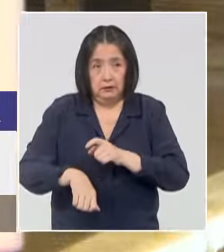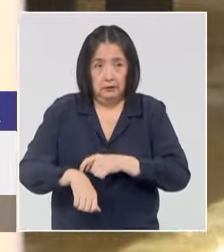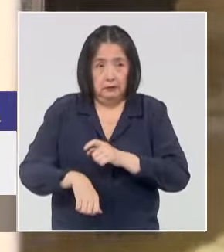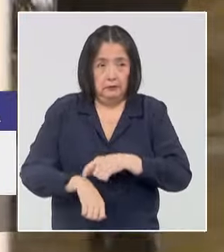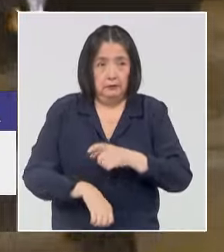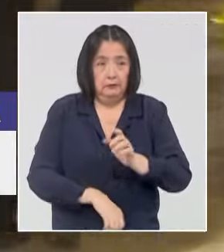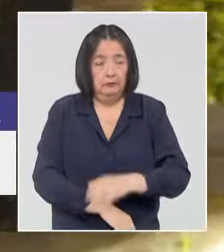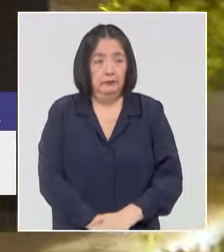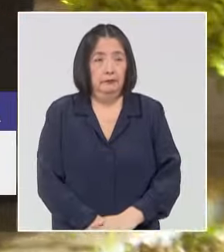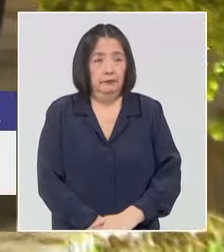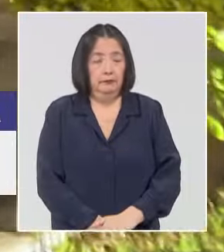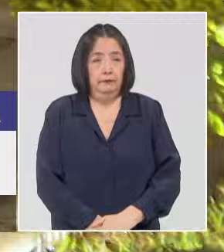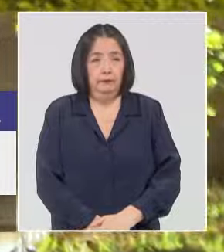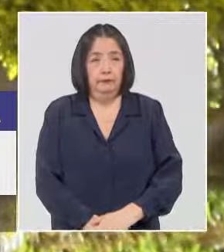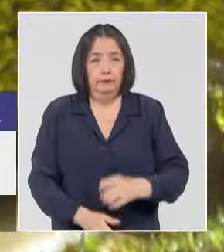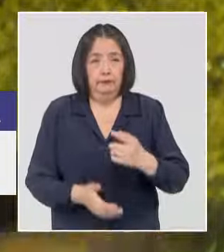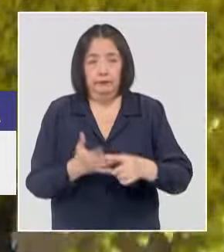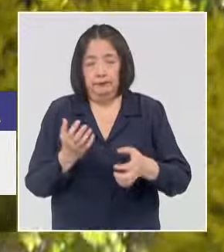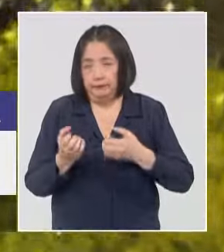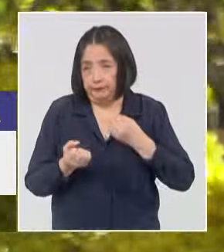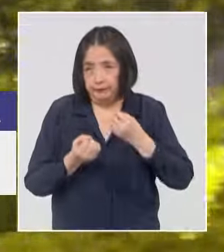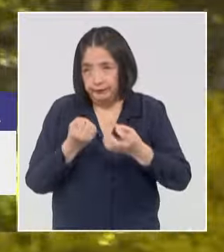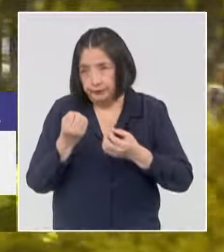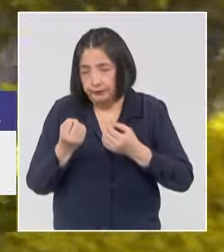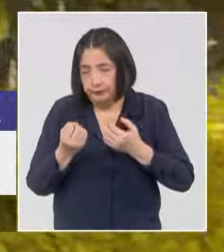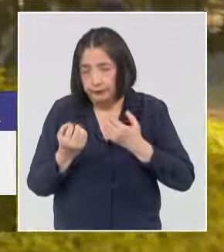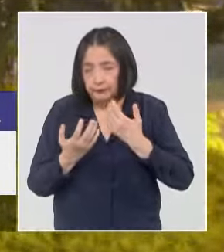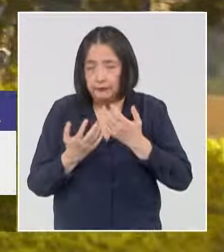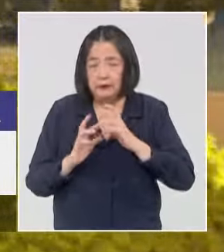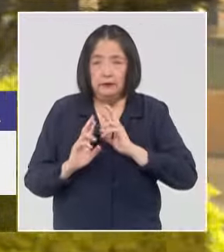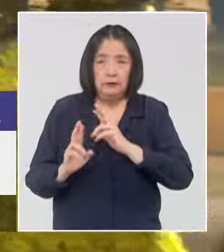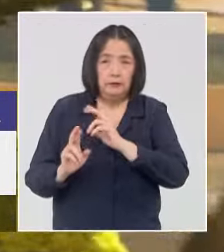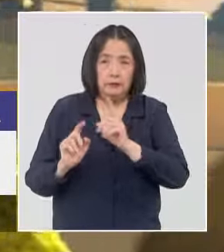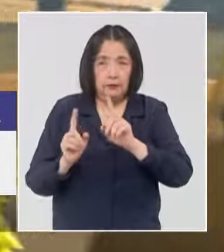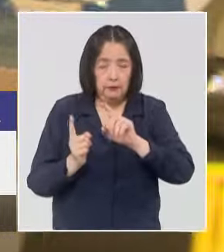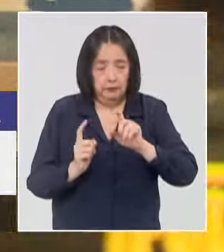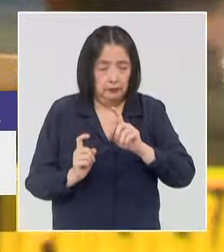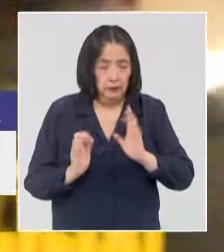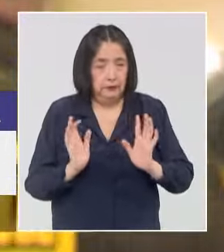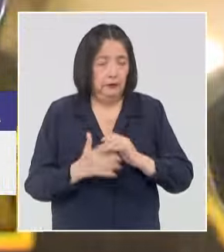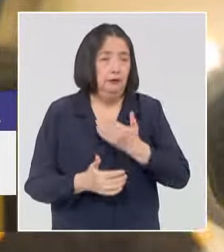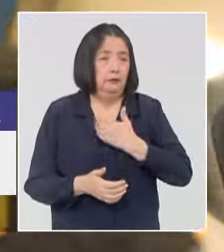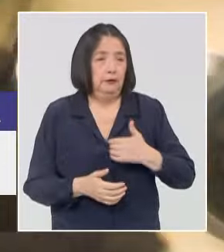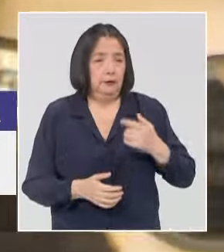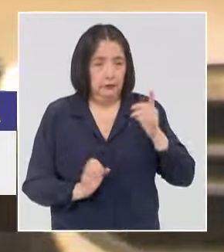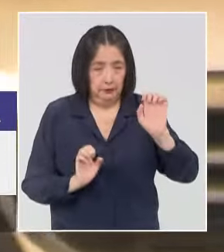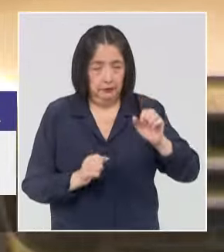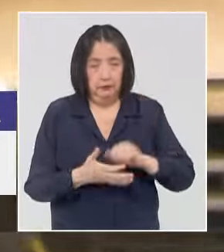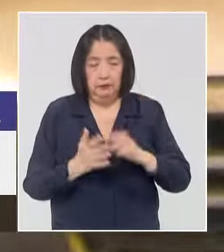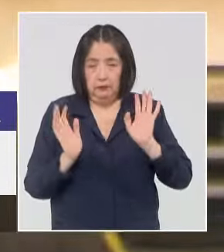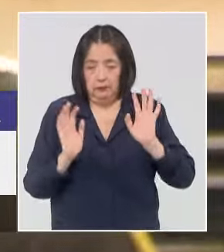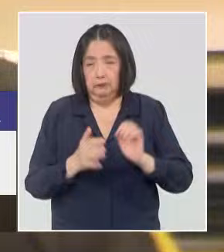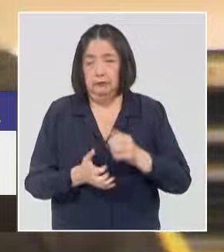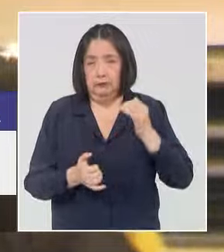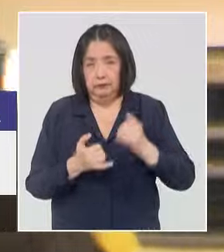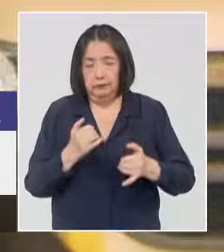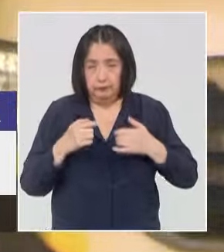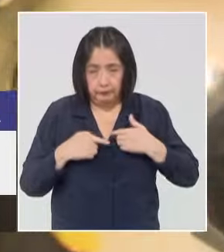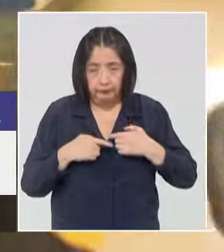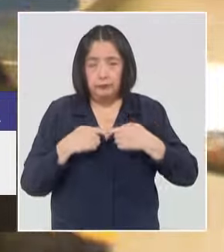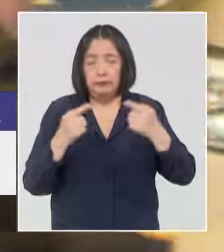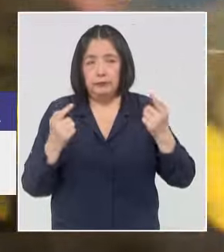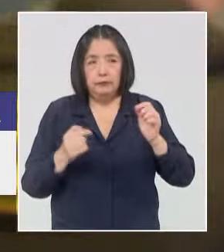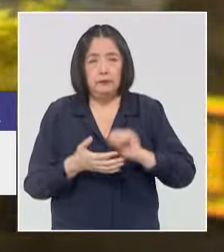¿no? De la declaración de la Presidenta Dina Boluarte. Ahora, también tenemos, bueno, en relación a lo último declarado por